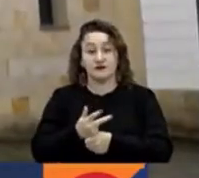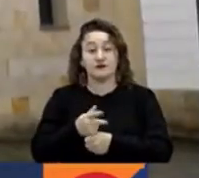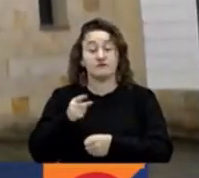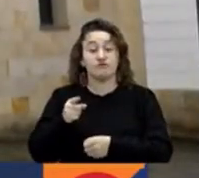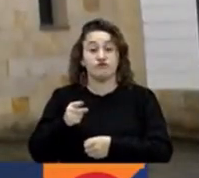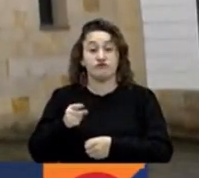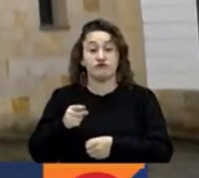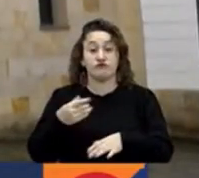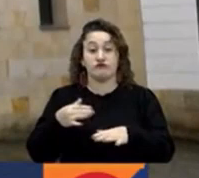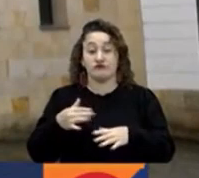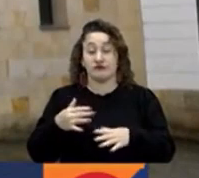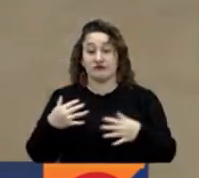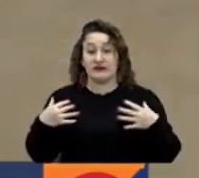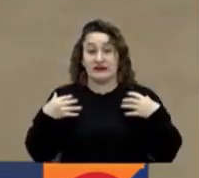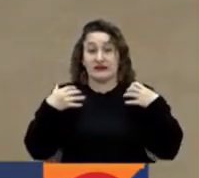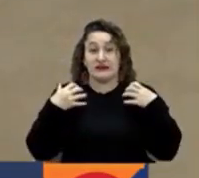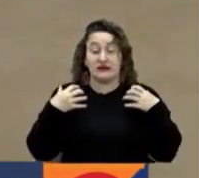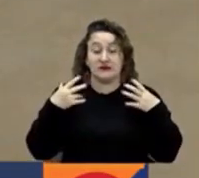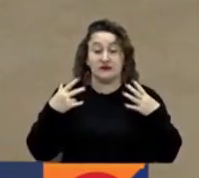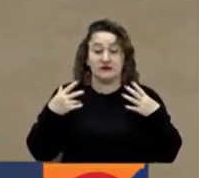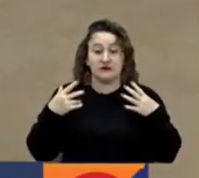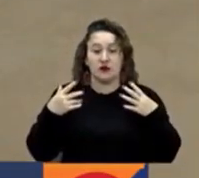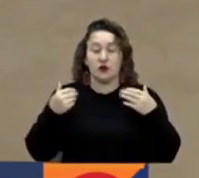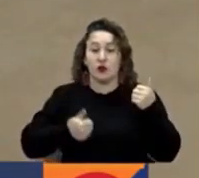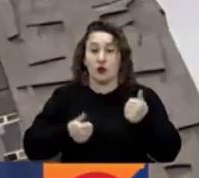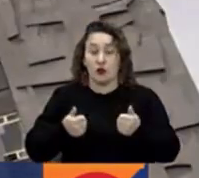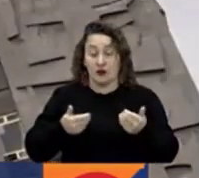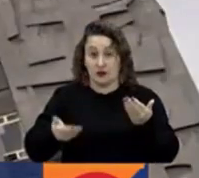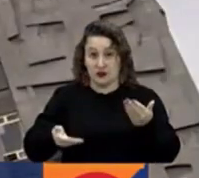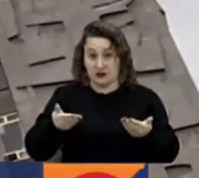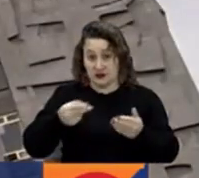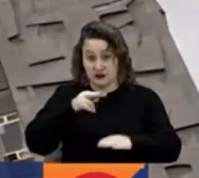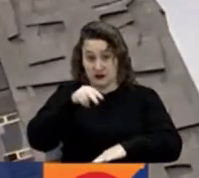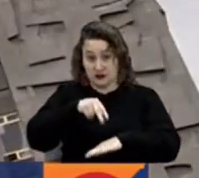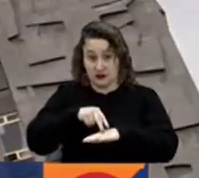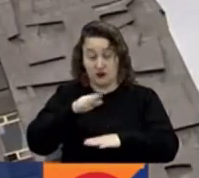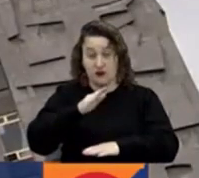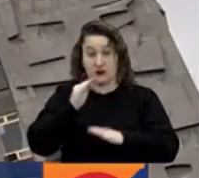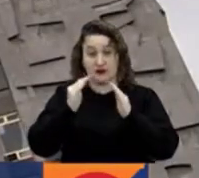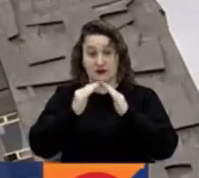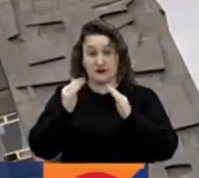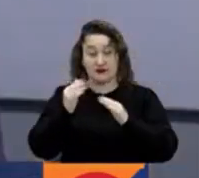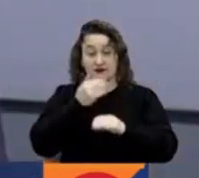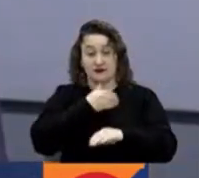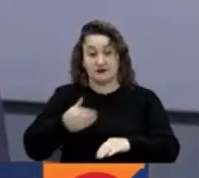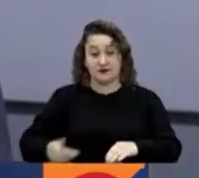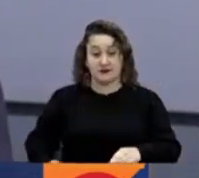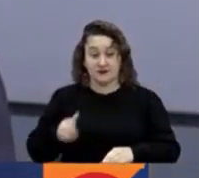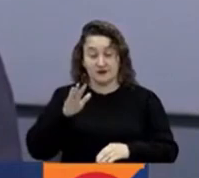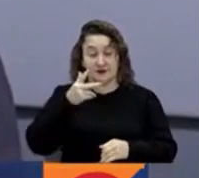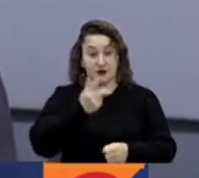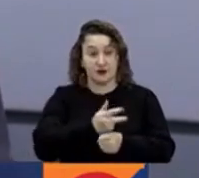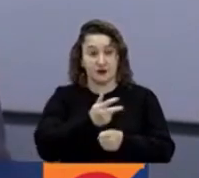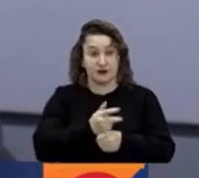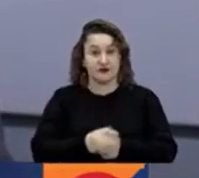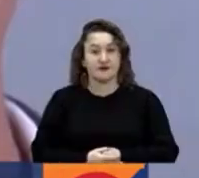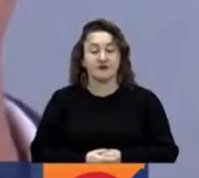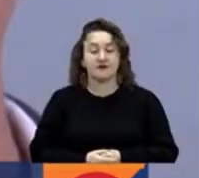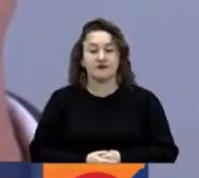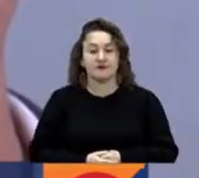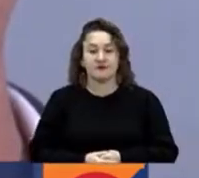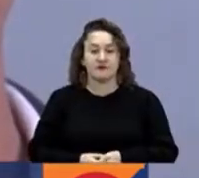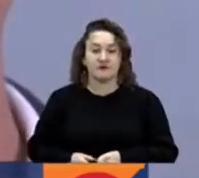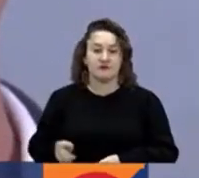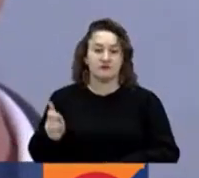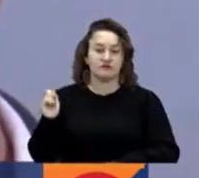impuso una tensionante interacción entre el Palacio de Nariño y la Casa Presidencial de Guatemala. El lanzamiento de acusaciones